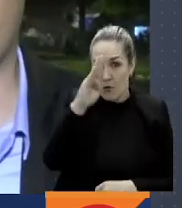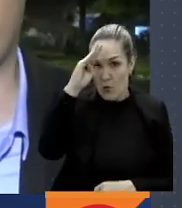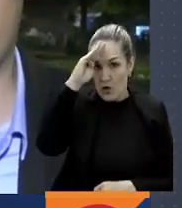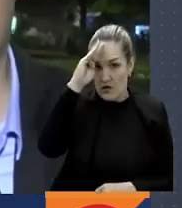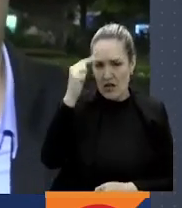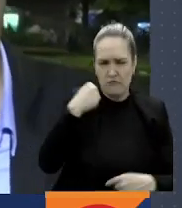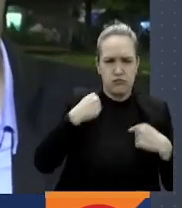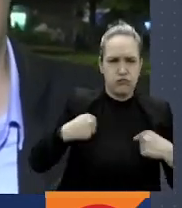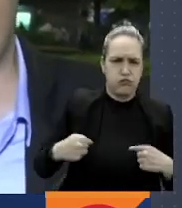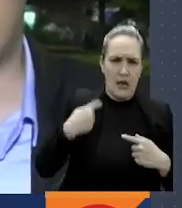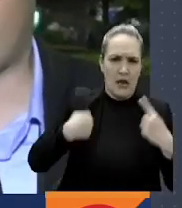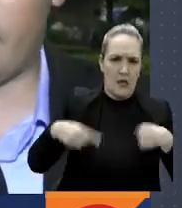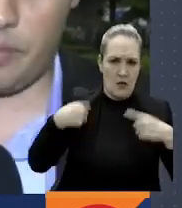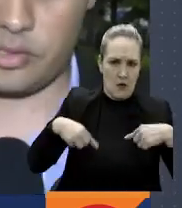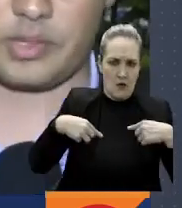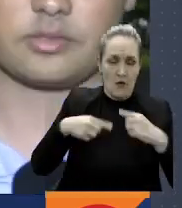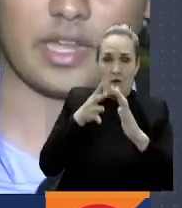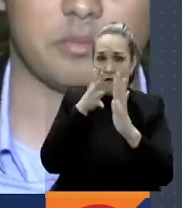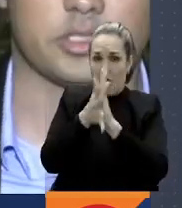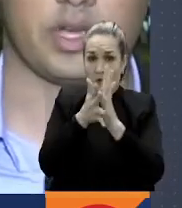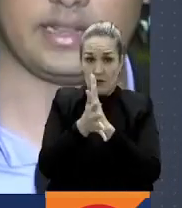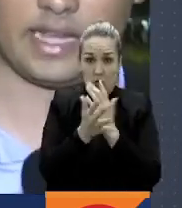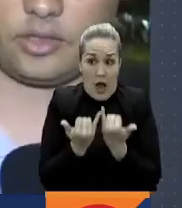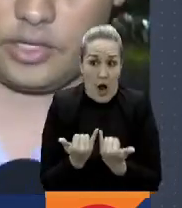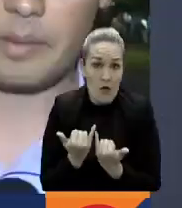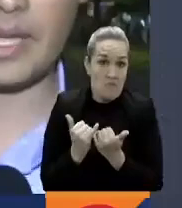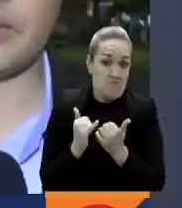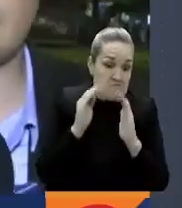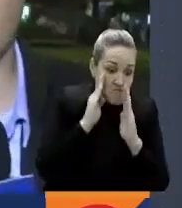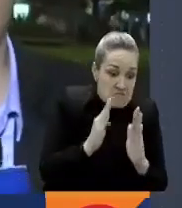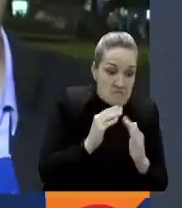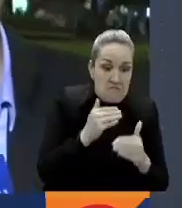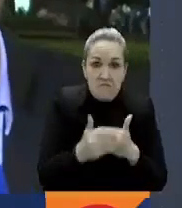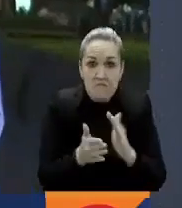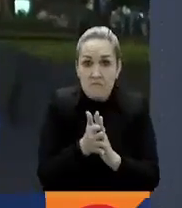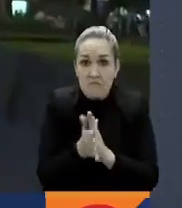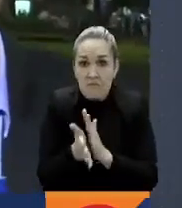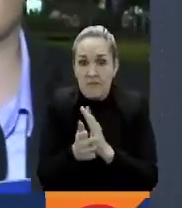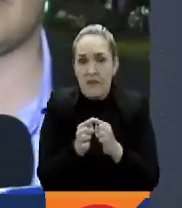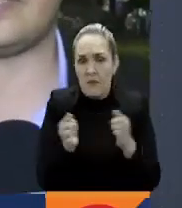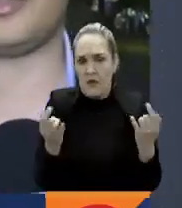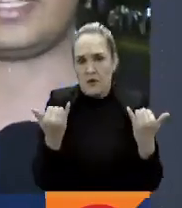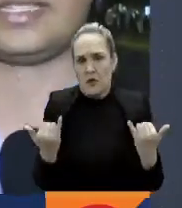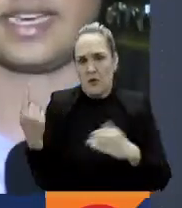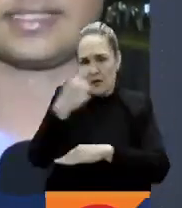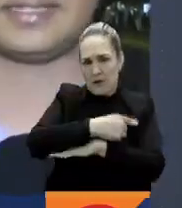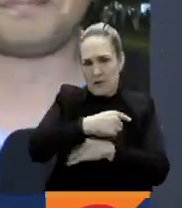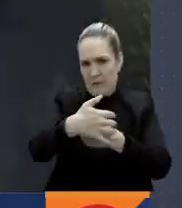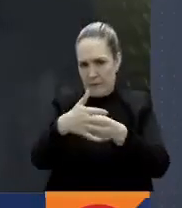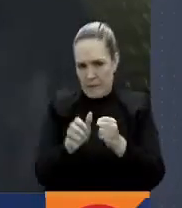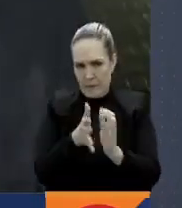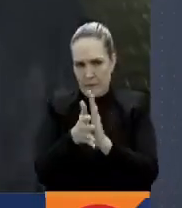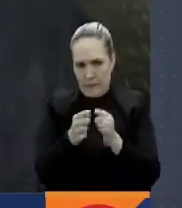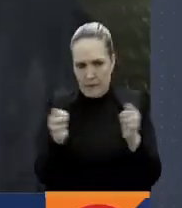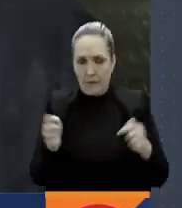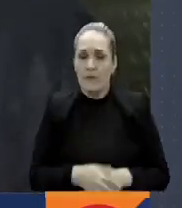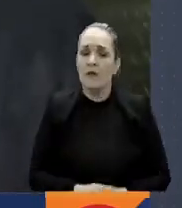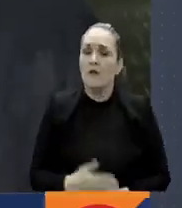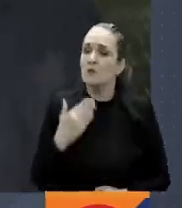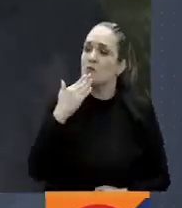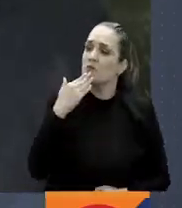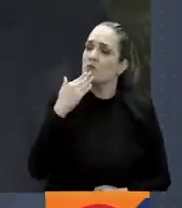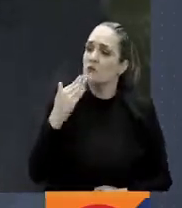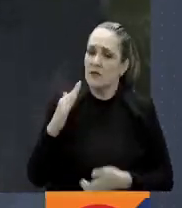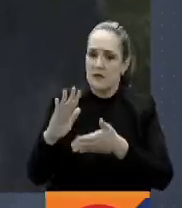información preliminarmente que tenemos hasta ahora y que por supuesto estaremos muy al tanto y ampliando en esta emisión informativa de RTVC Noticias. Ismael Tobón, muchísimas